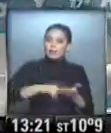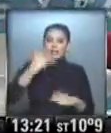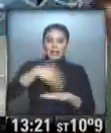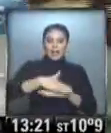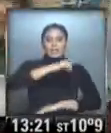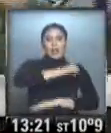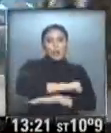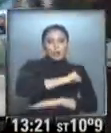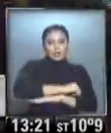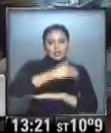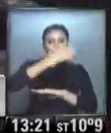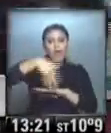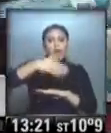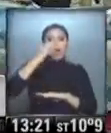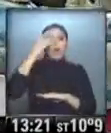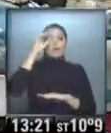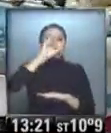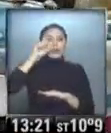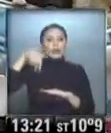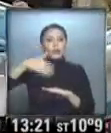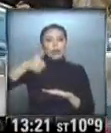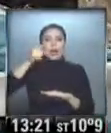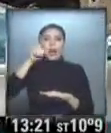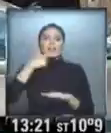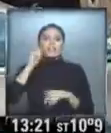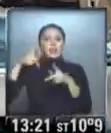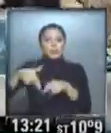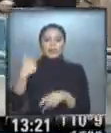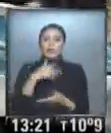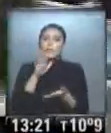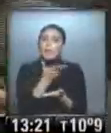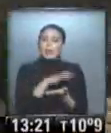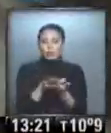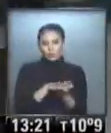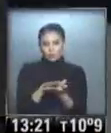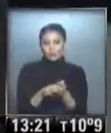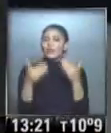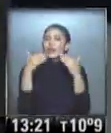calle en Urquiza, entre Moreno y Alsina, en el barrio porteño de Balvanera, en reclamo de una solución. Silvia Fernández, muchas gracias.